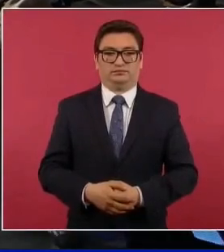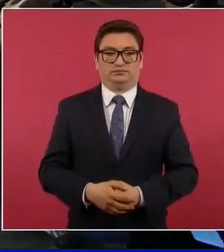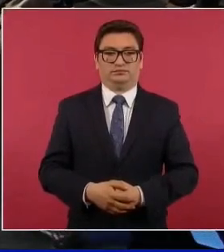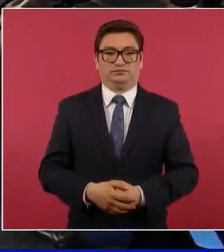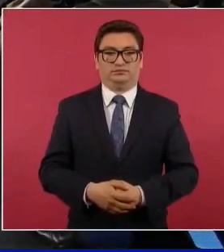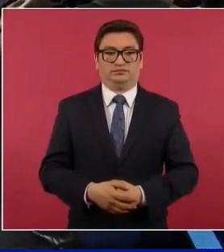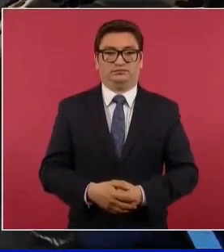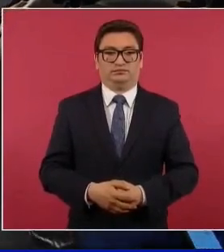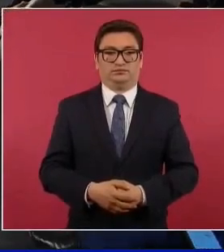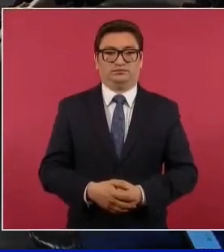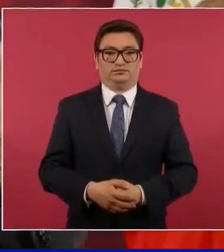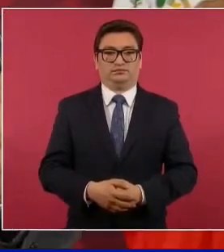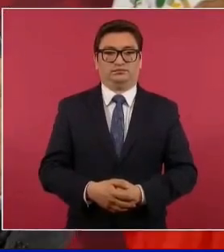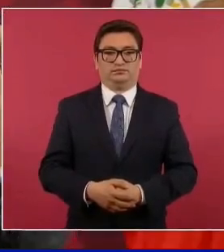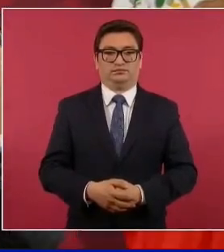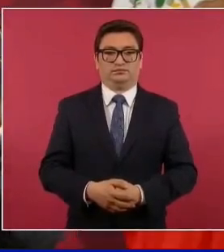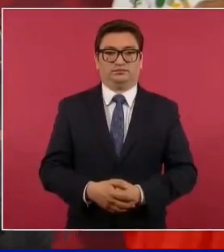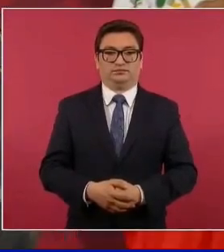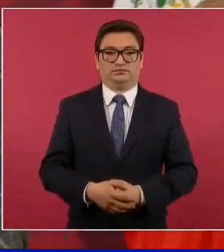y